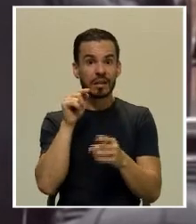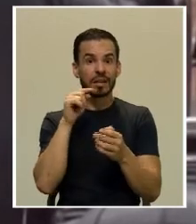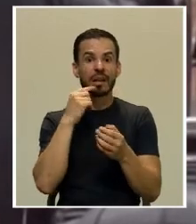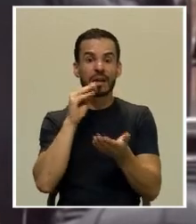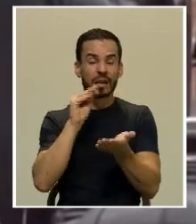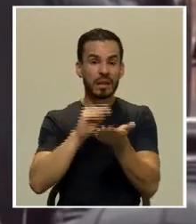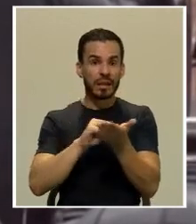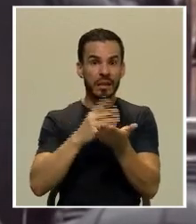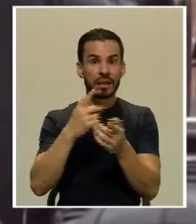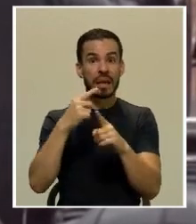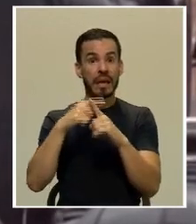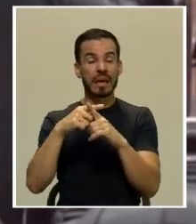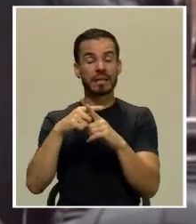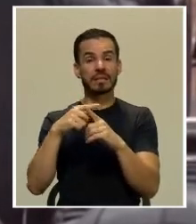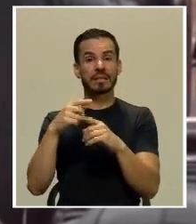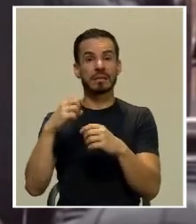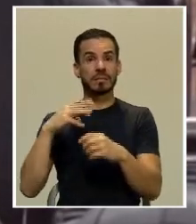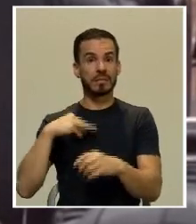apuntada por el exministro